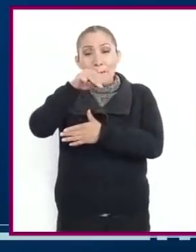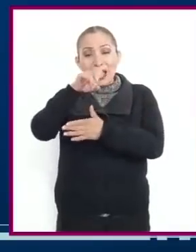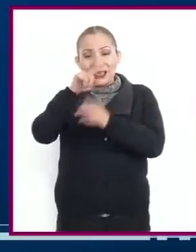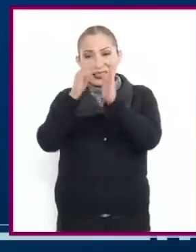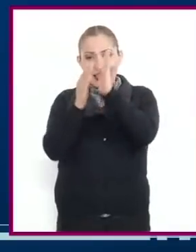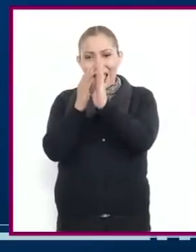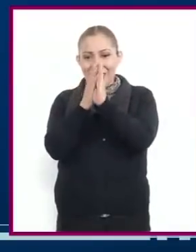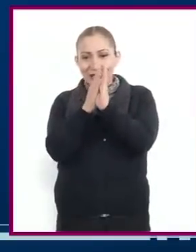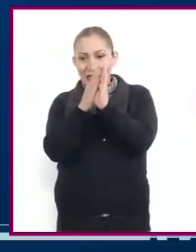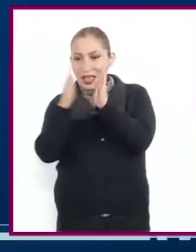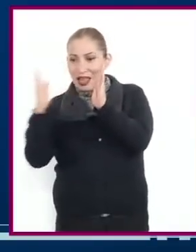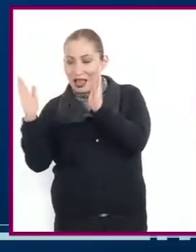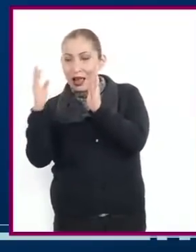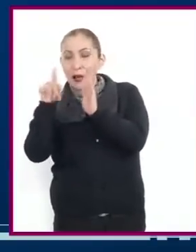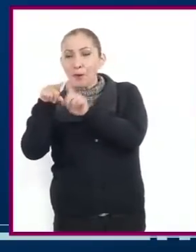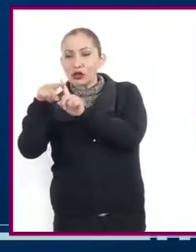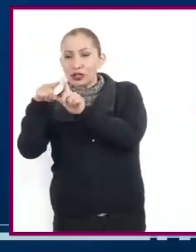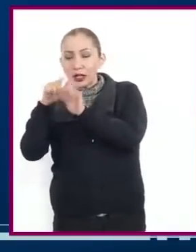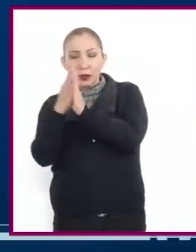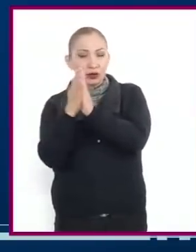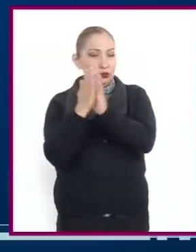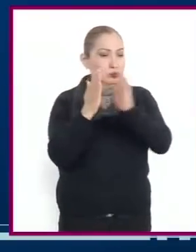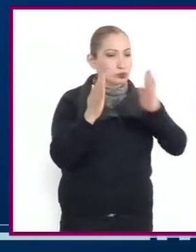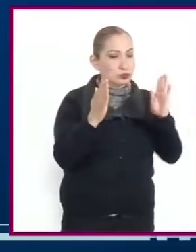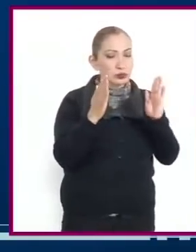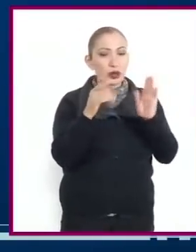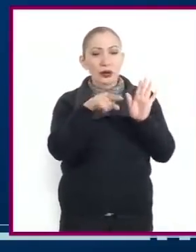los valores extremos, tanto positivos